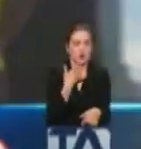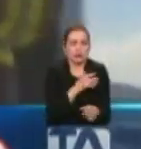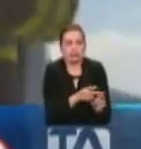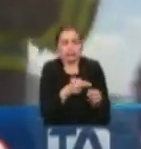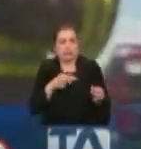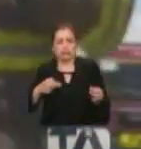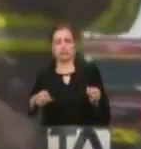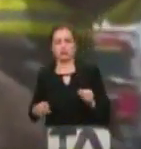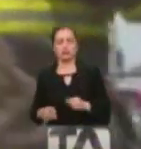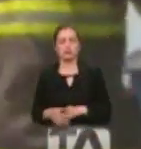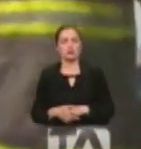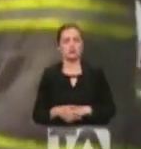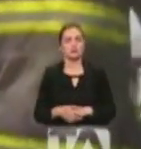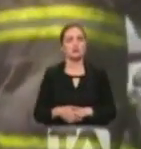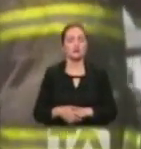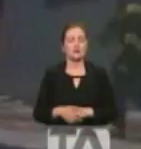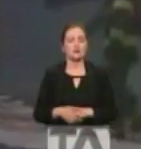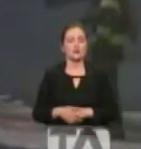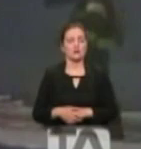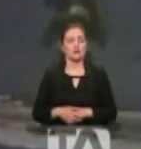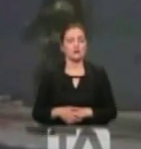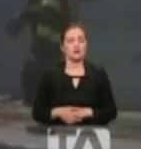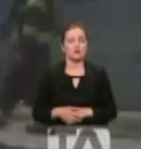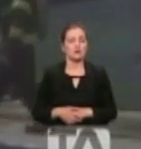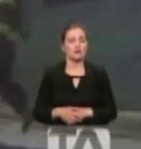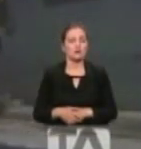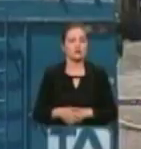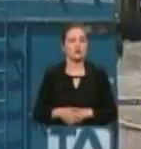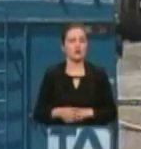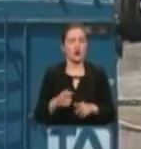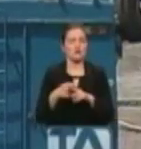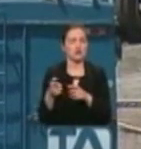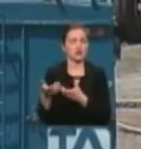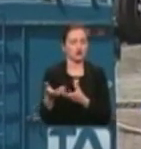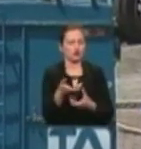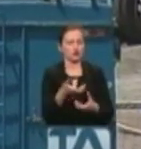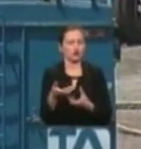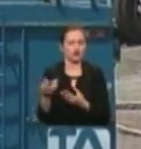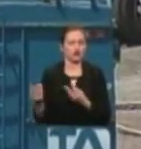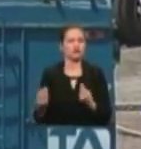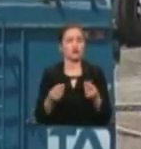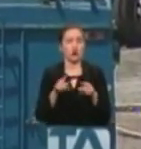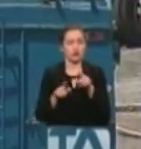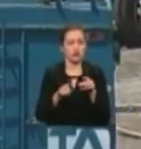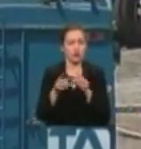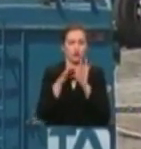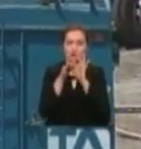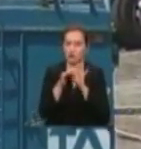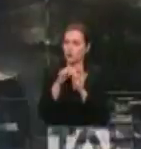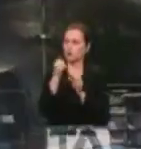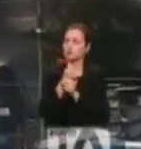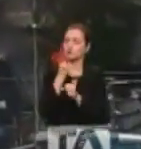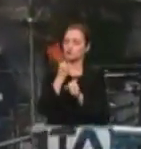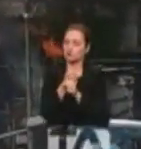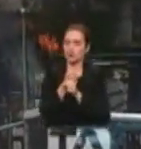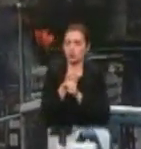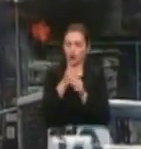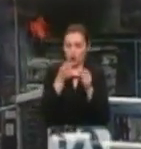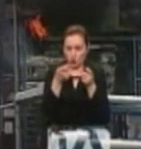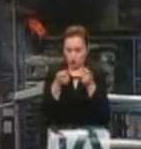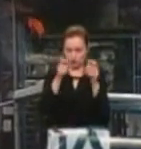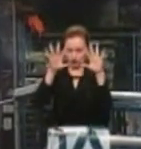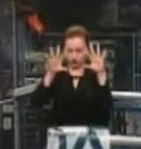retiramos. Fue necesario la presencia de varios casacas rojas para colaborar en los trabajos de